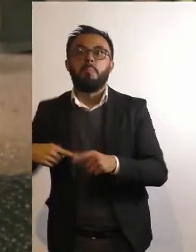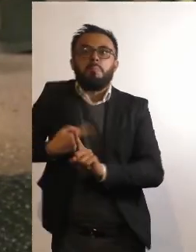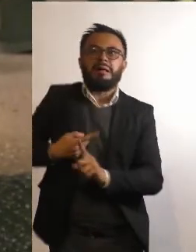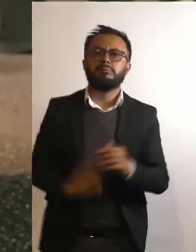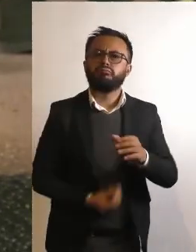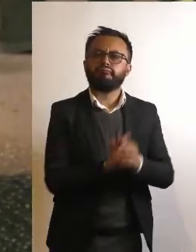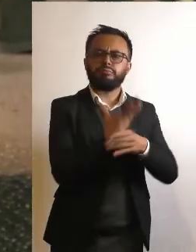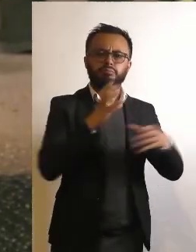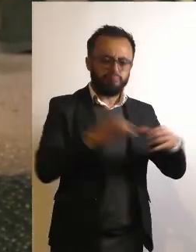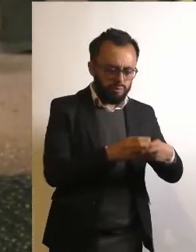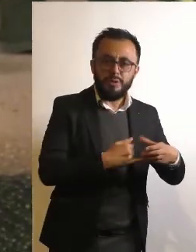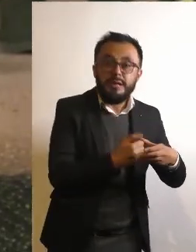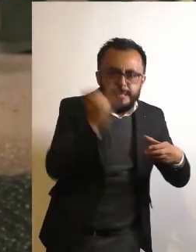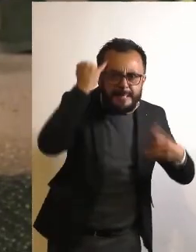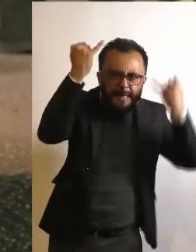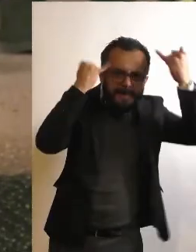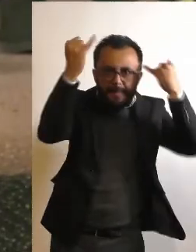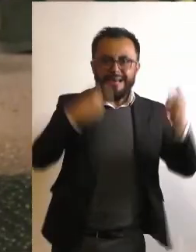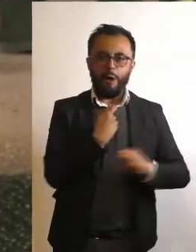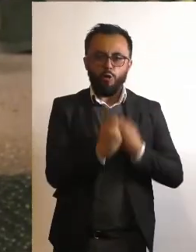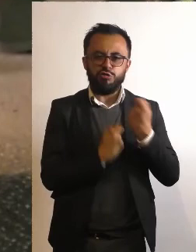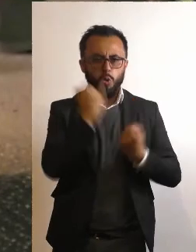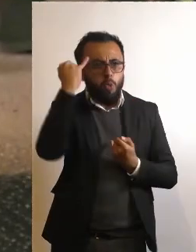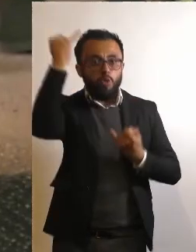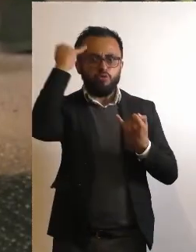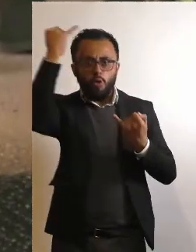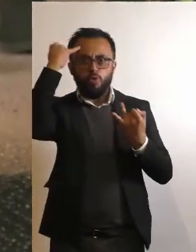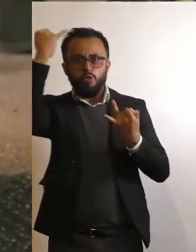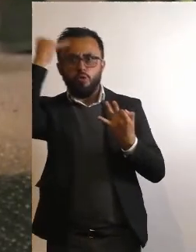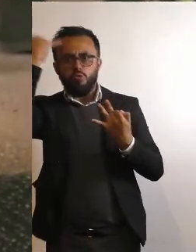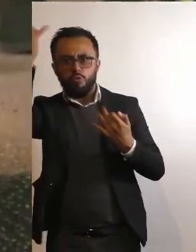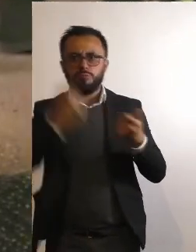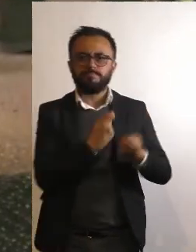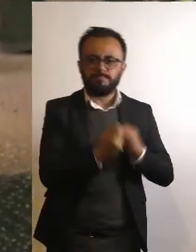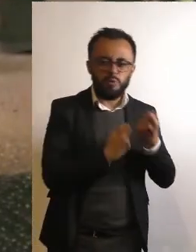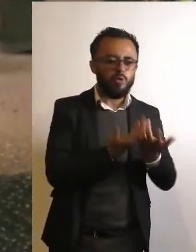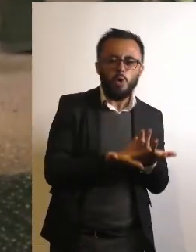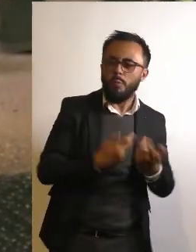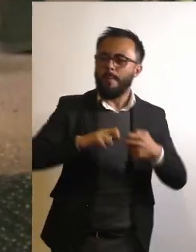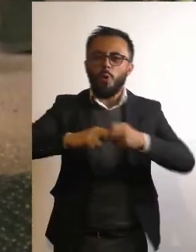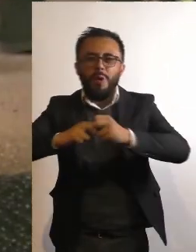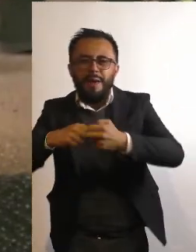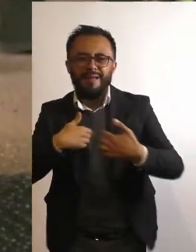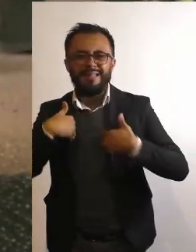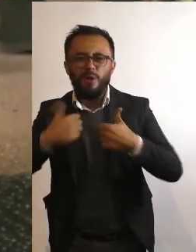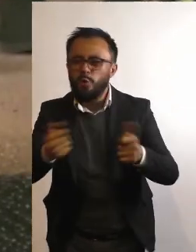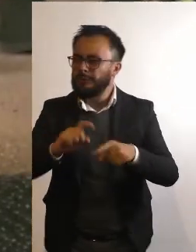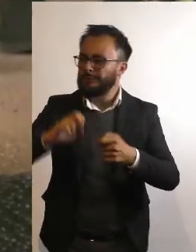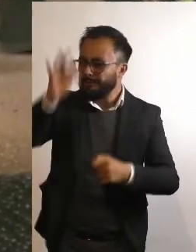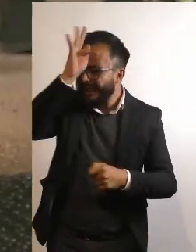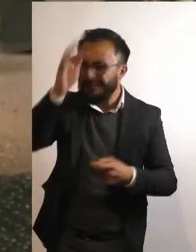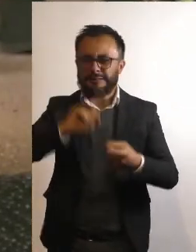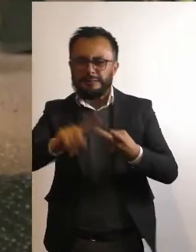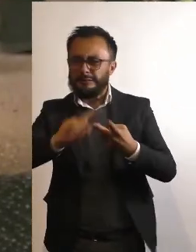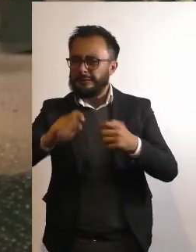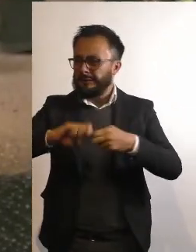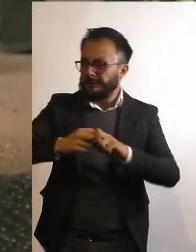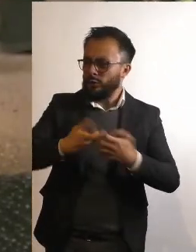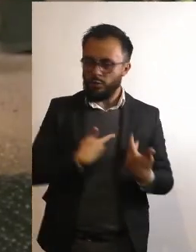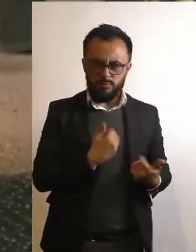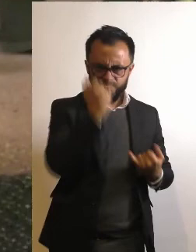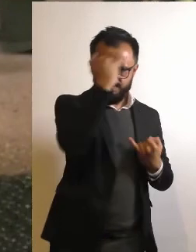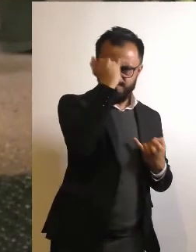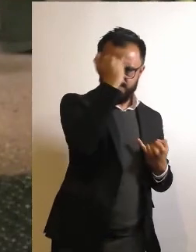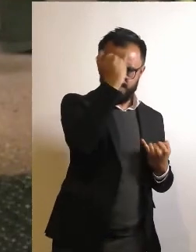esas iniciativas de los emprendedores que quieren responder problemáticas del sector salud. Y por último, lo que queremos es también